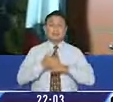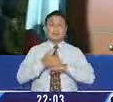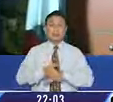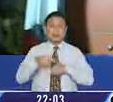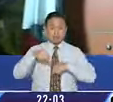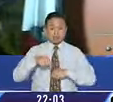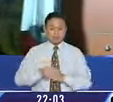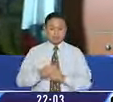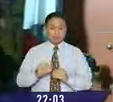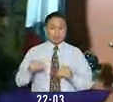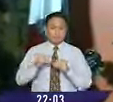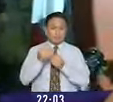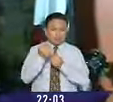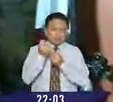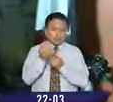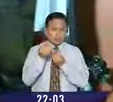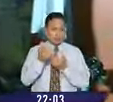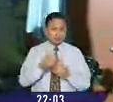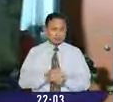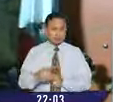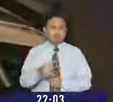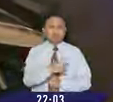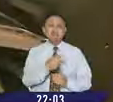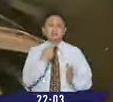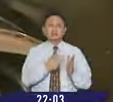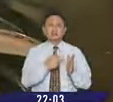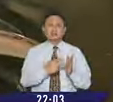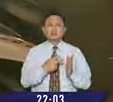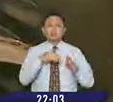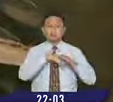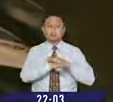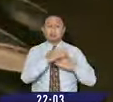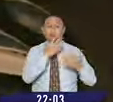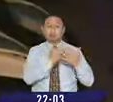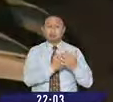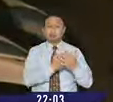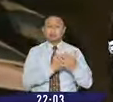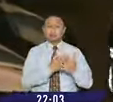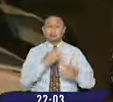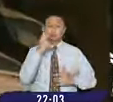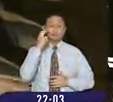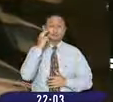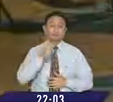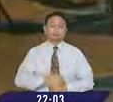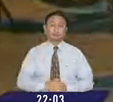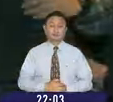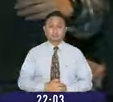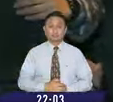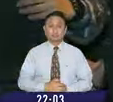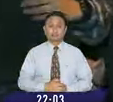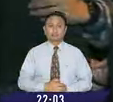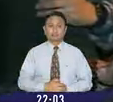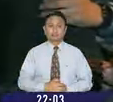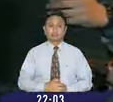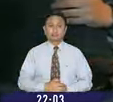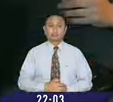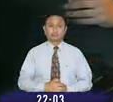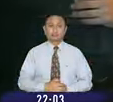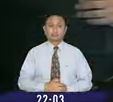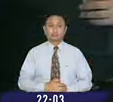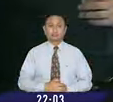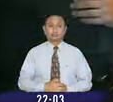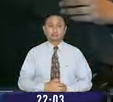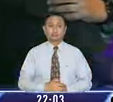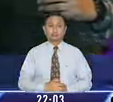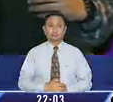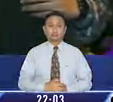se emita información actualizada sobre el desarrollo y ejecución de la operación en la cárcel de El Inca. Así es, en ese momento. Informó Javier Rosero. Víctor